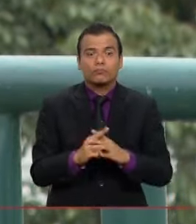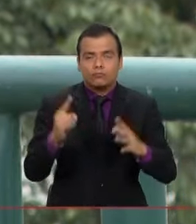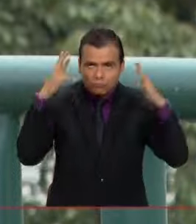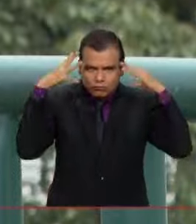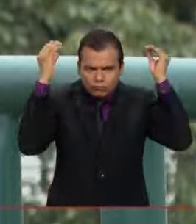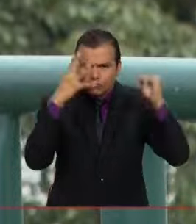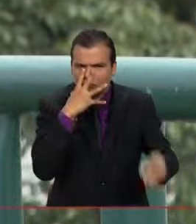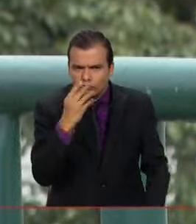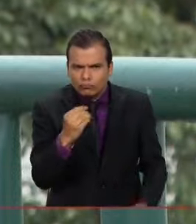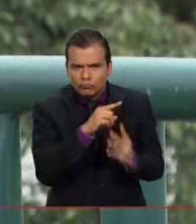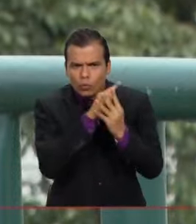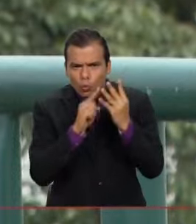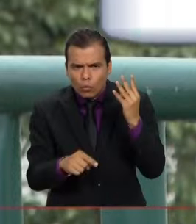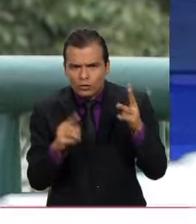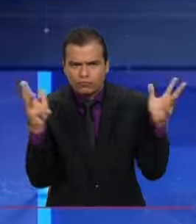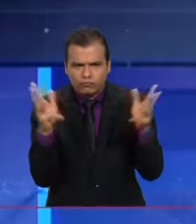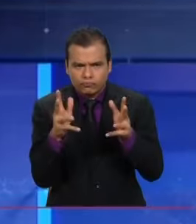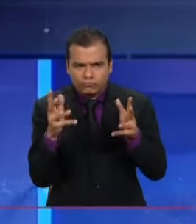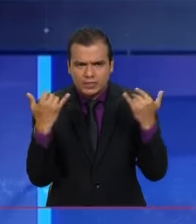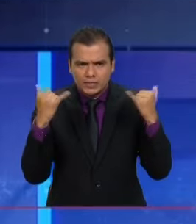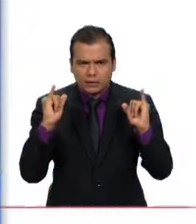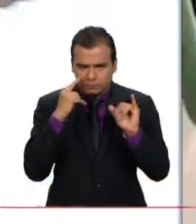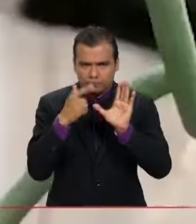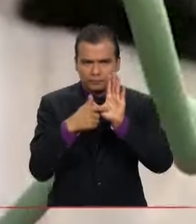zorros fueron rescatados.